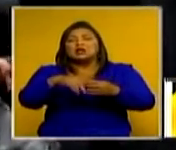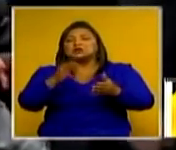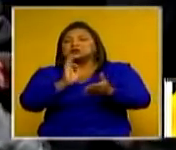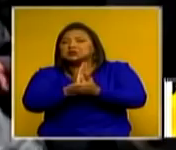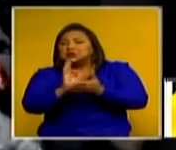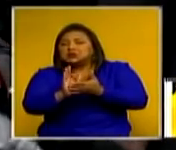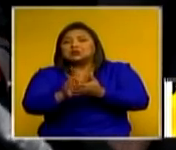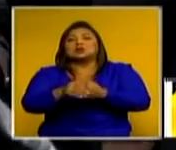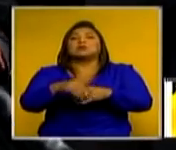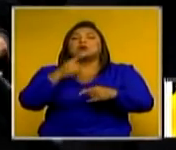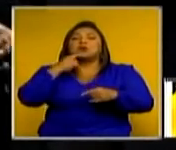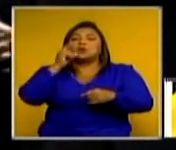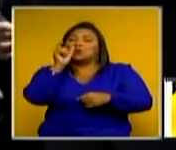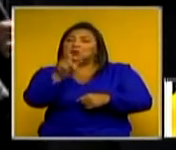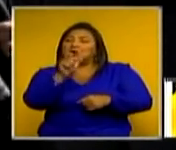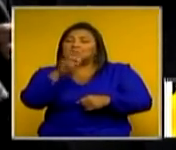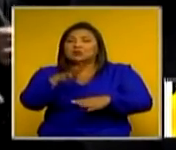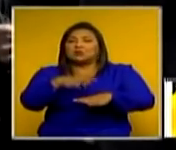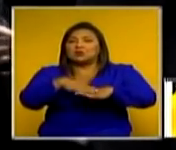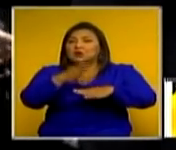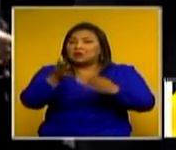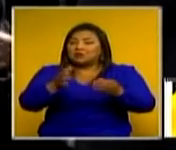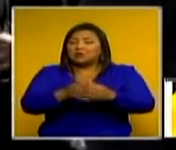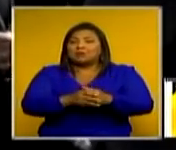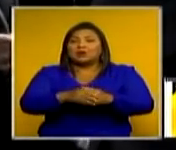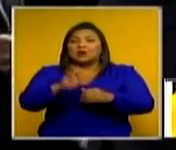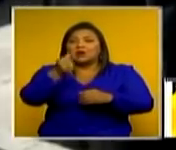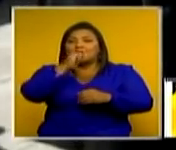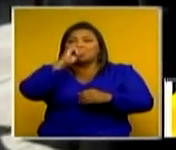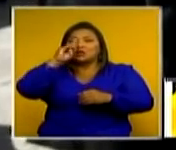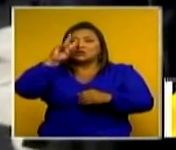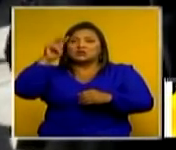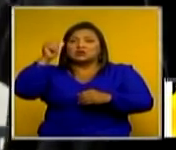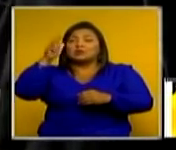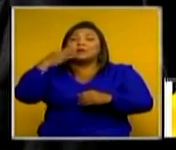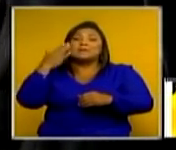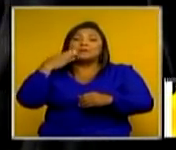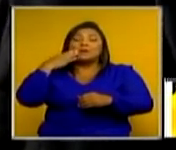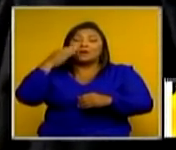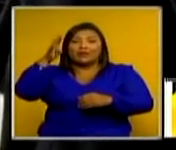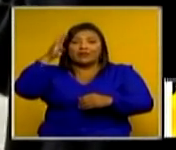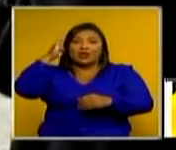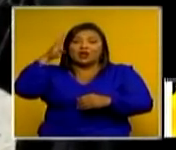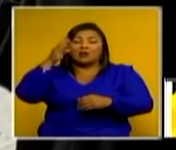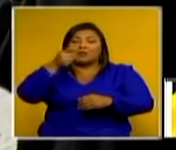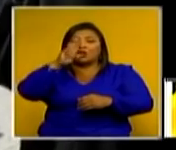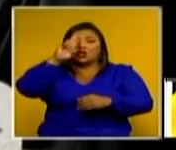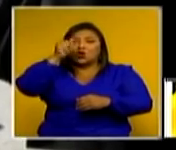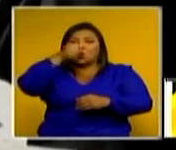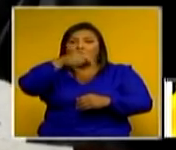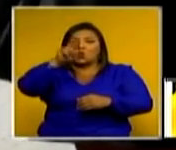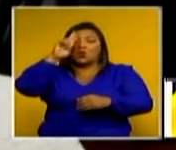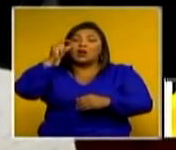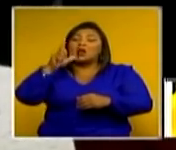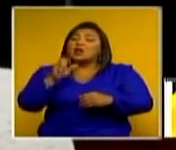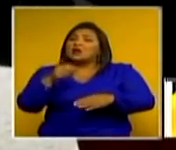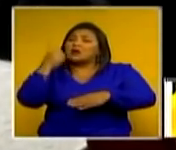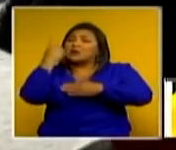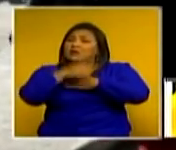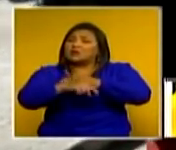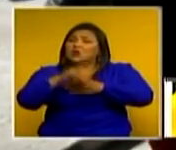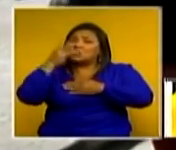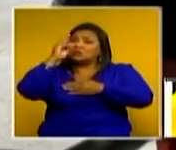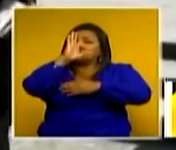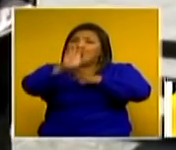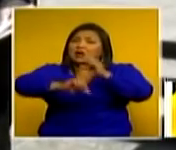y tortura contra los sentenciados silvia magro madre del capitán douglas y sentenciado a 16 años de cárcel